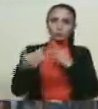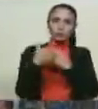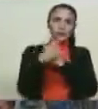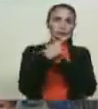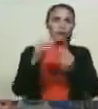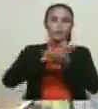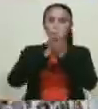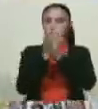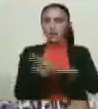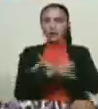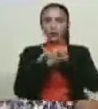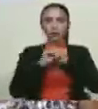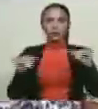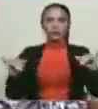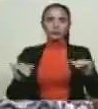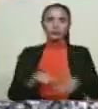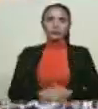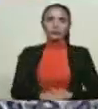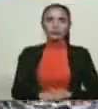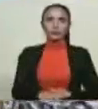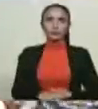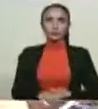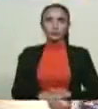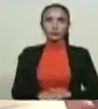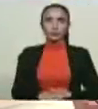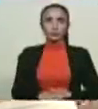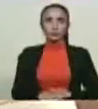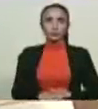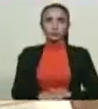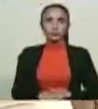Ya basta, ya basta.